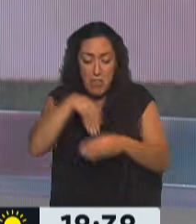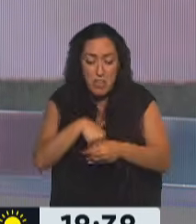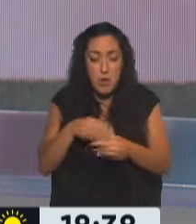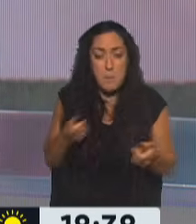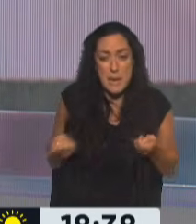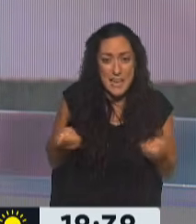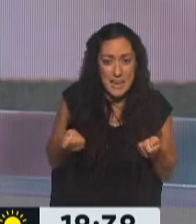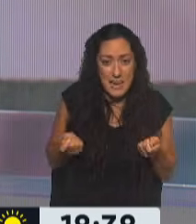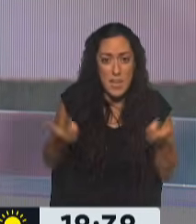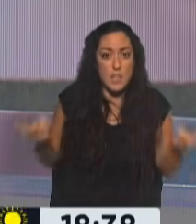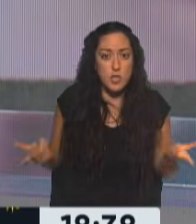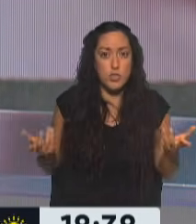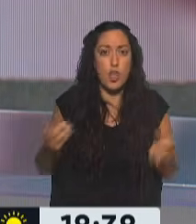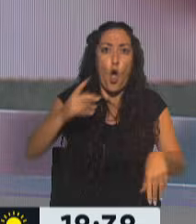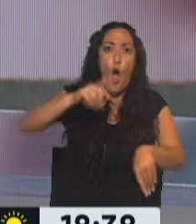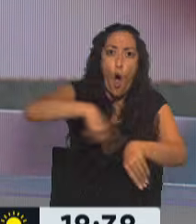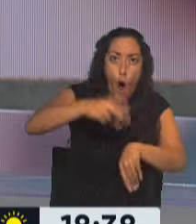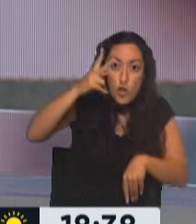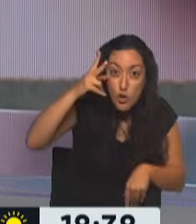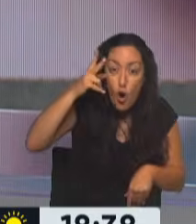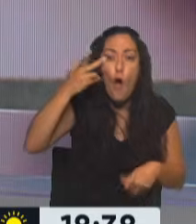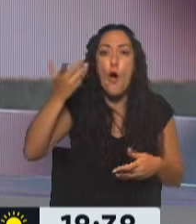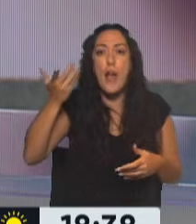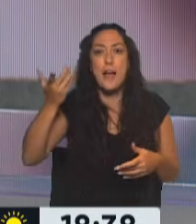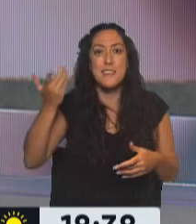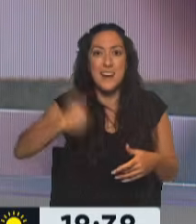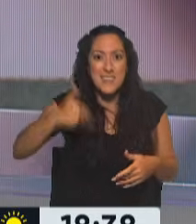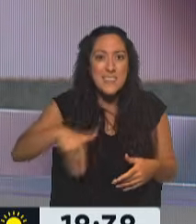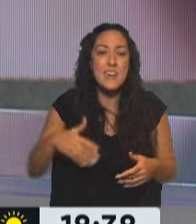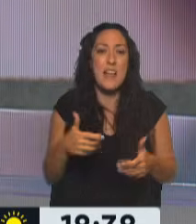ese promedio elevadísimo ya de 8 horas y pico que tenemos en la Argentina de uso de redes.